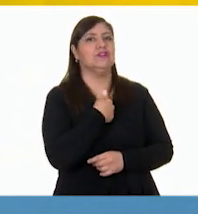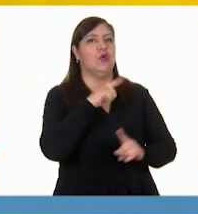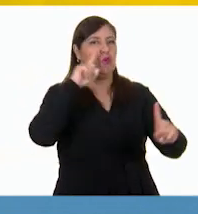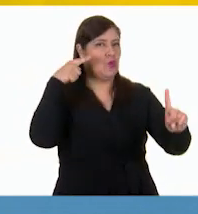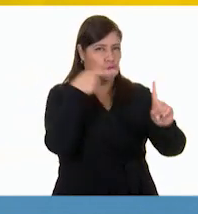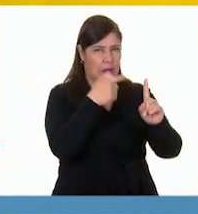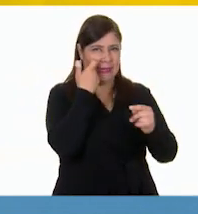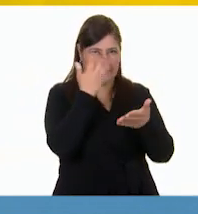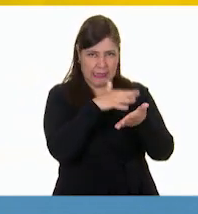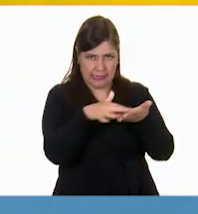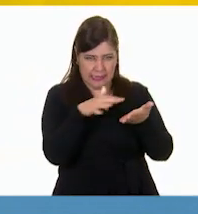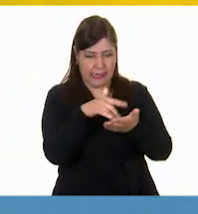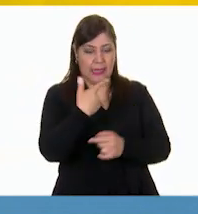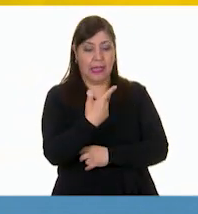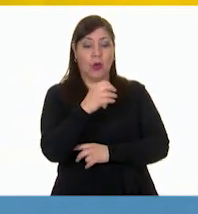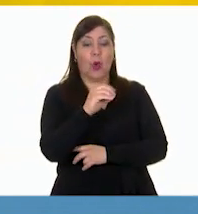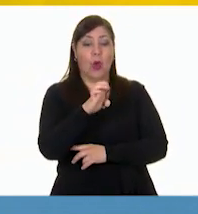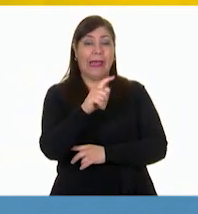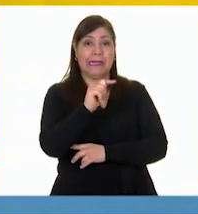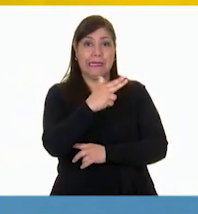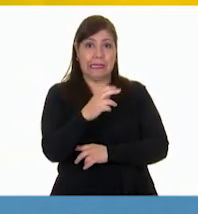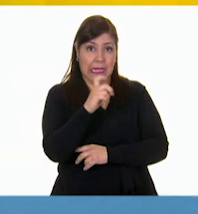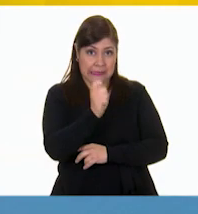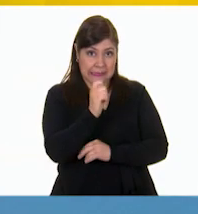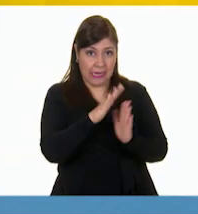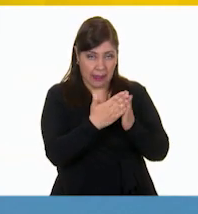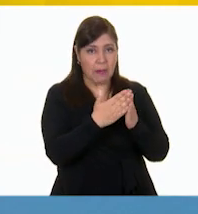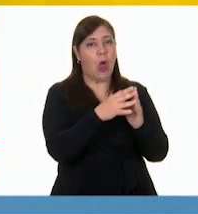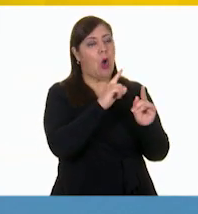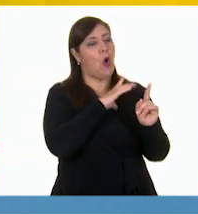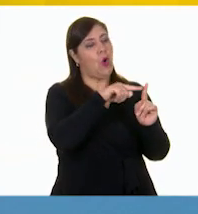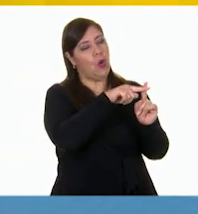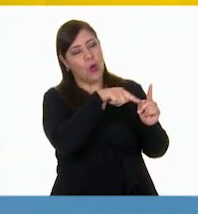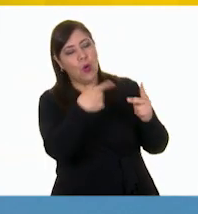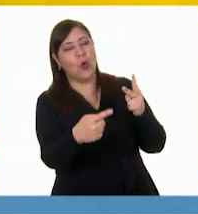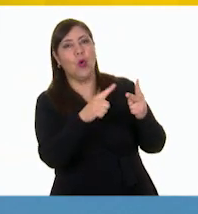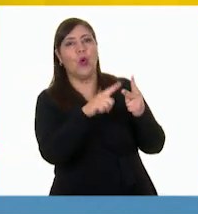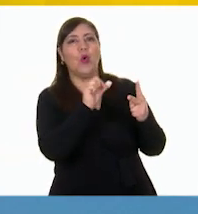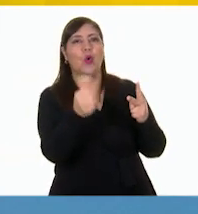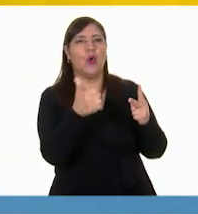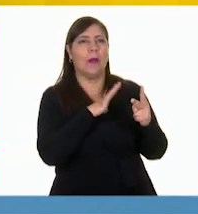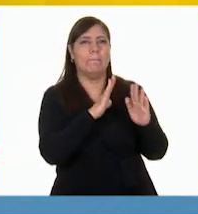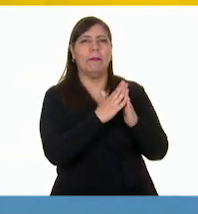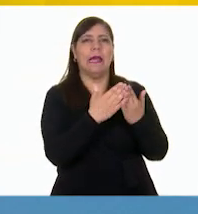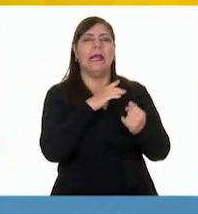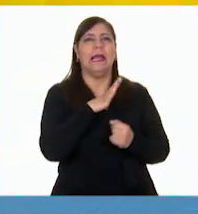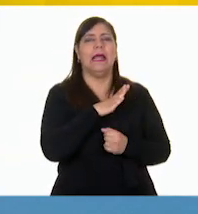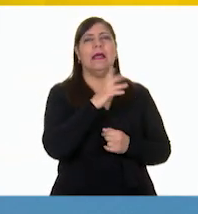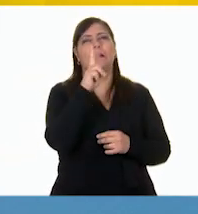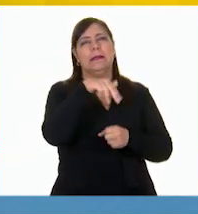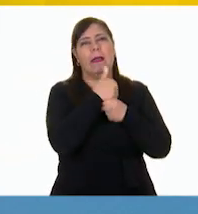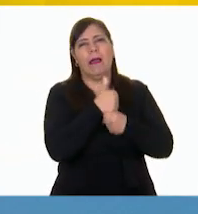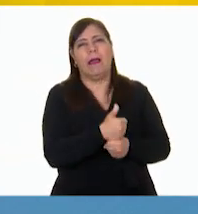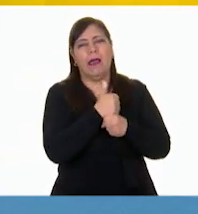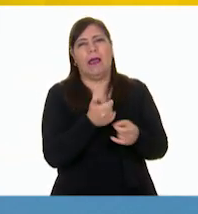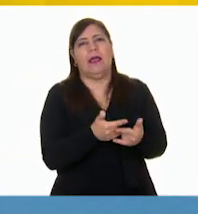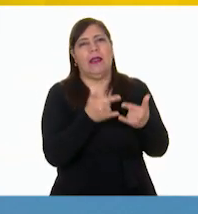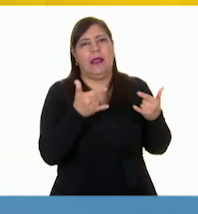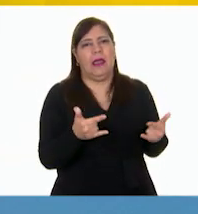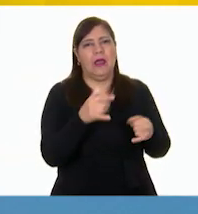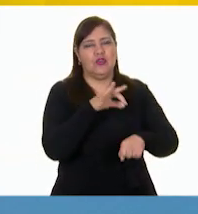a su vez, el libro de Goethe está basado en otro de Marlowe llamado La trágica historia del doctor